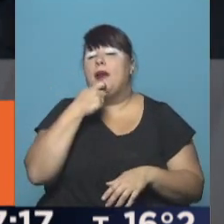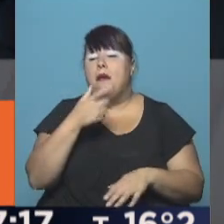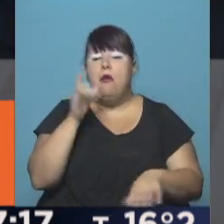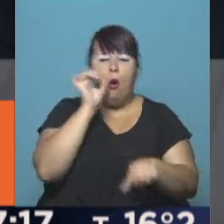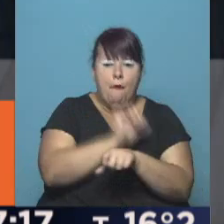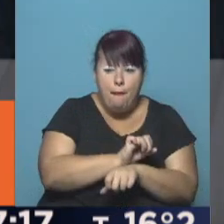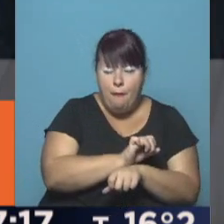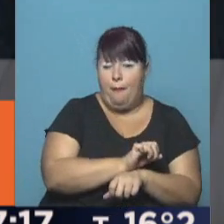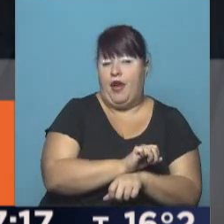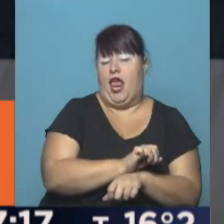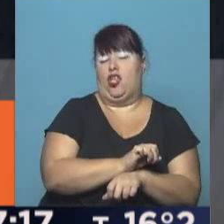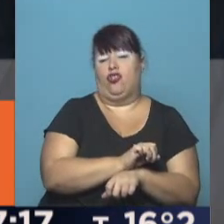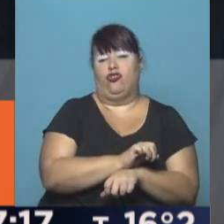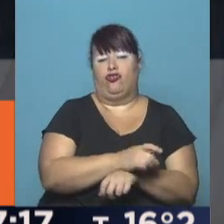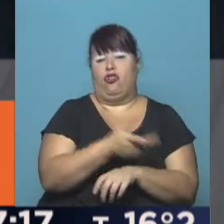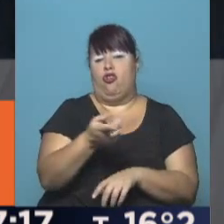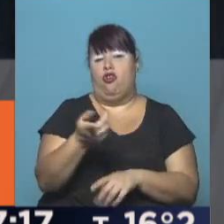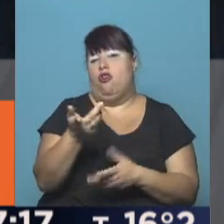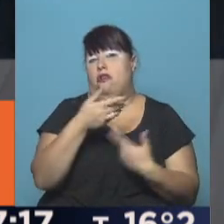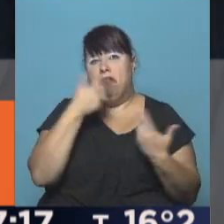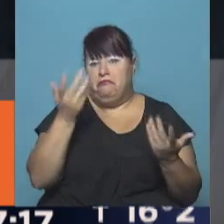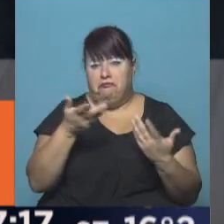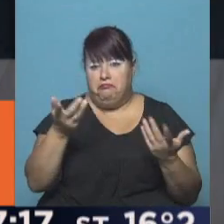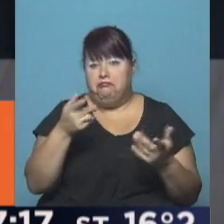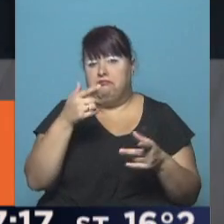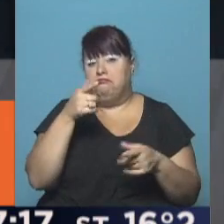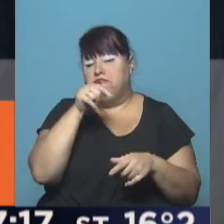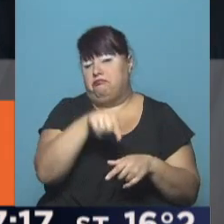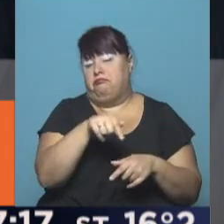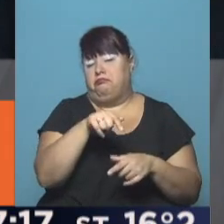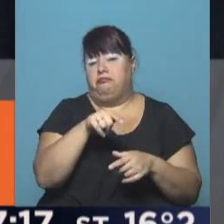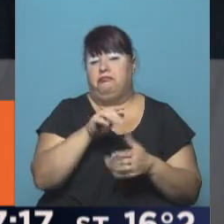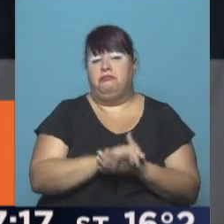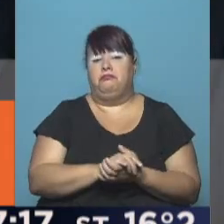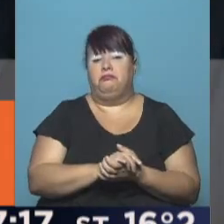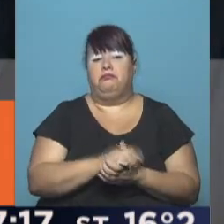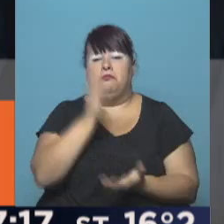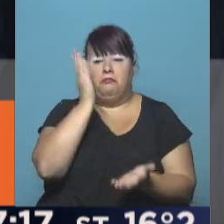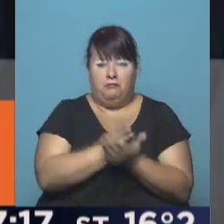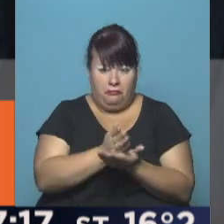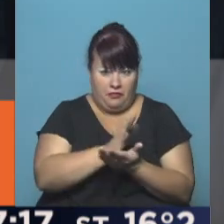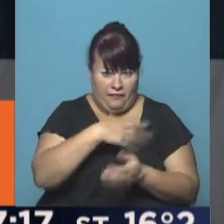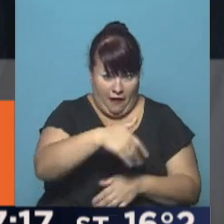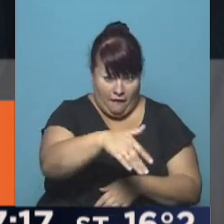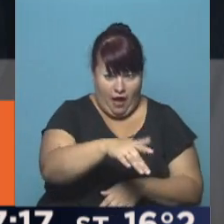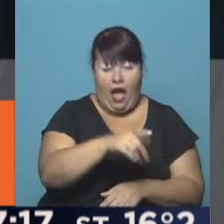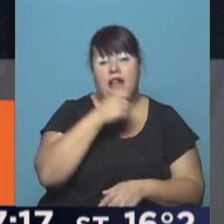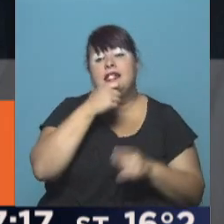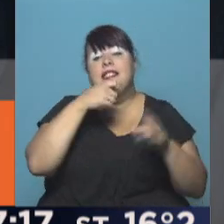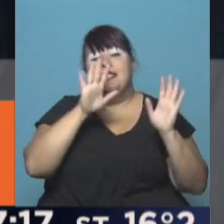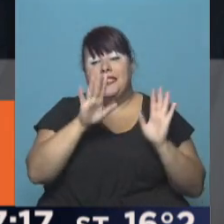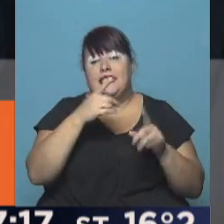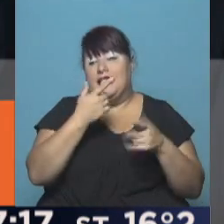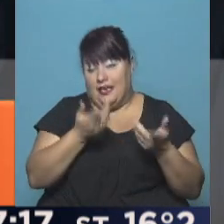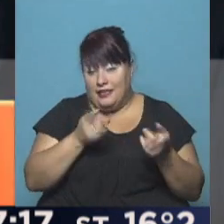cumpliendo una detención sujeta a que se dicte condena en cuyo caso